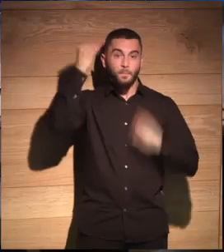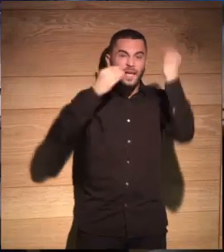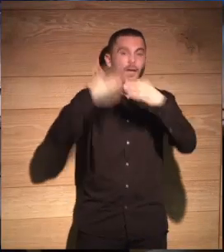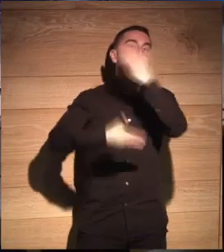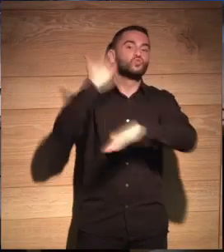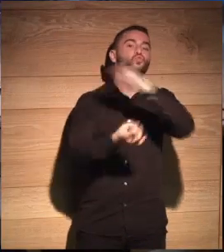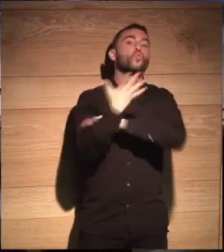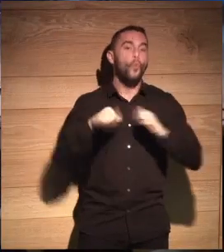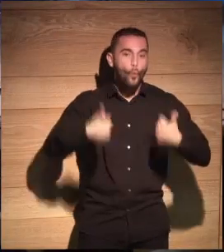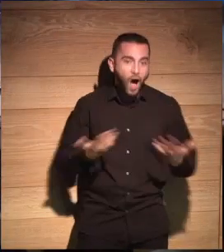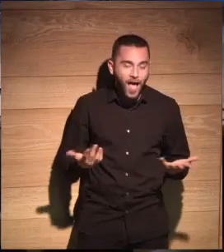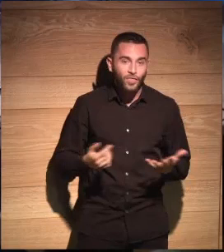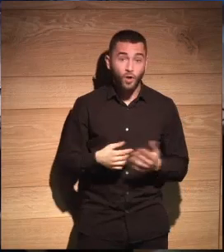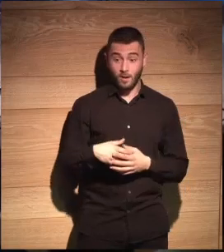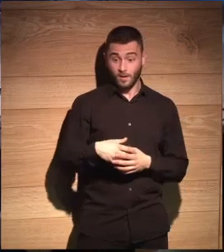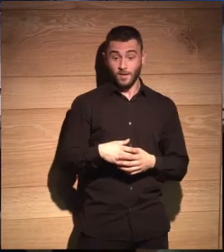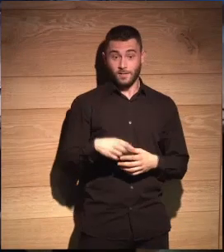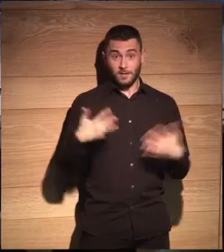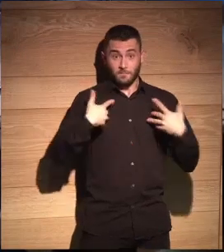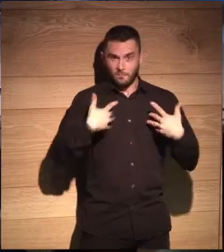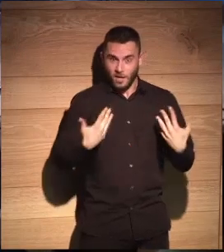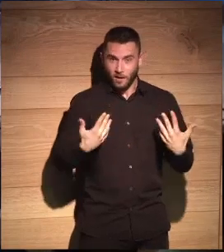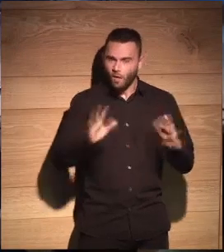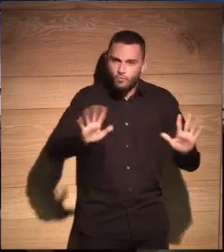sufrido. Porque me lo preguntan muchas veces.